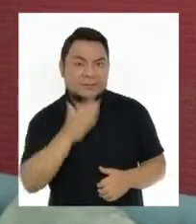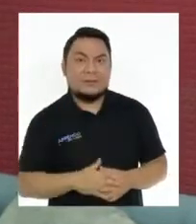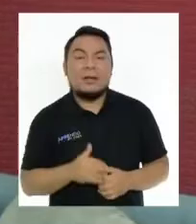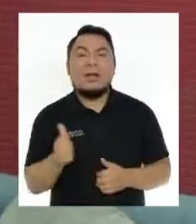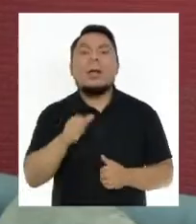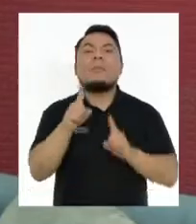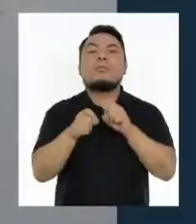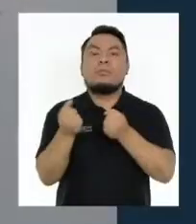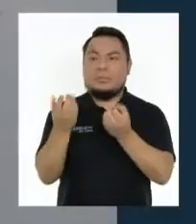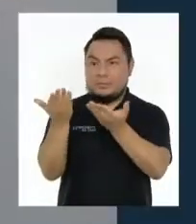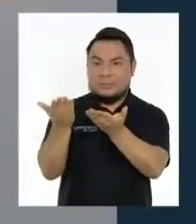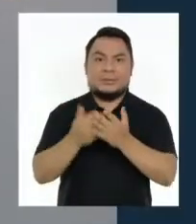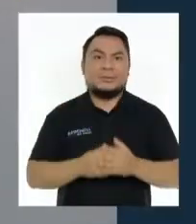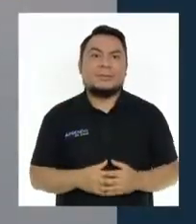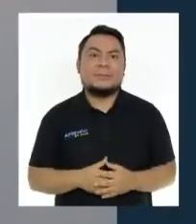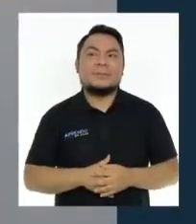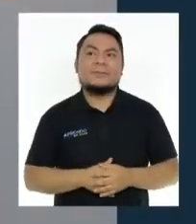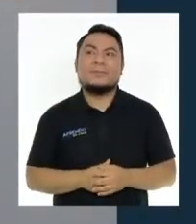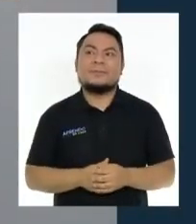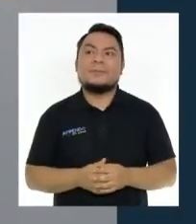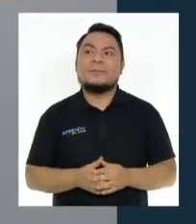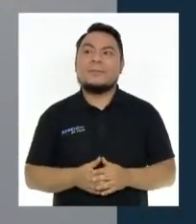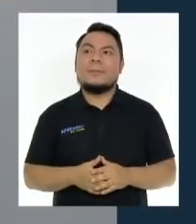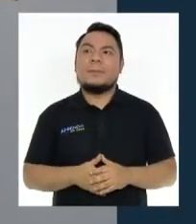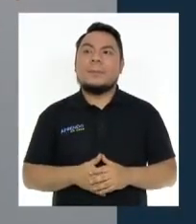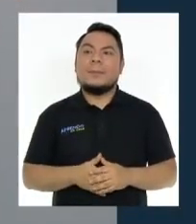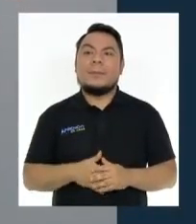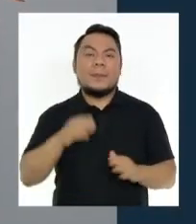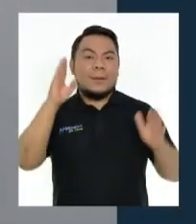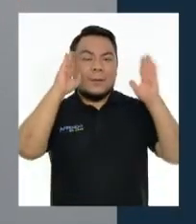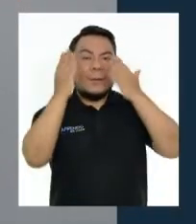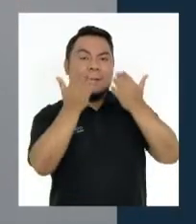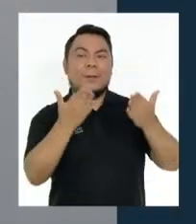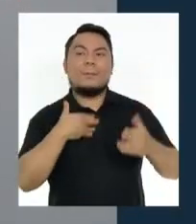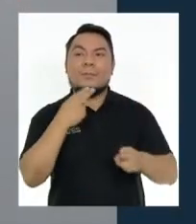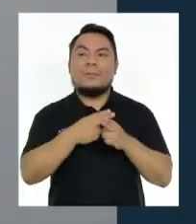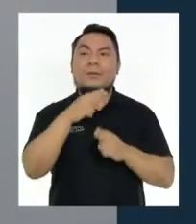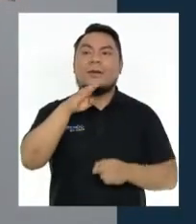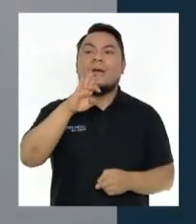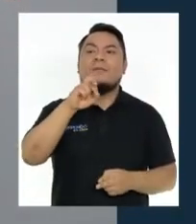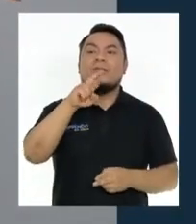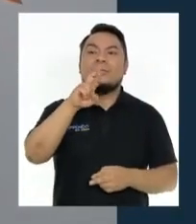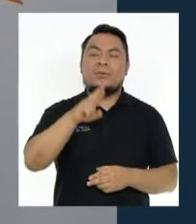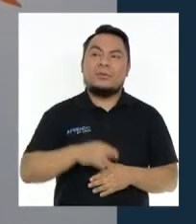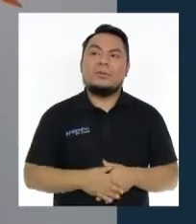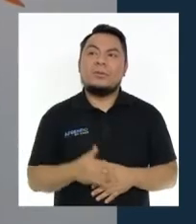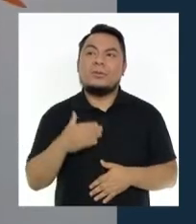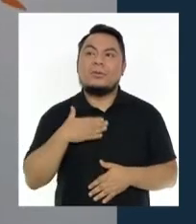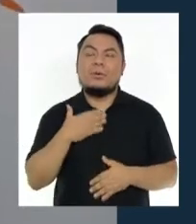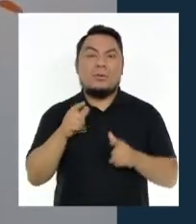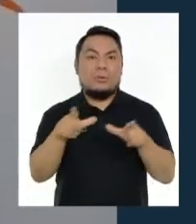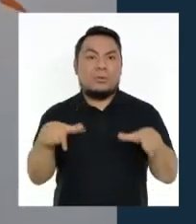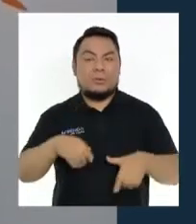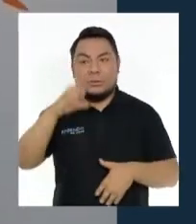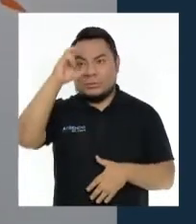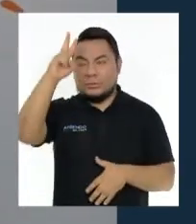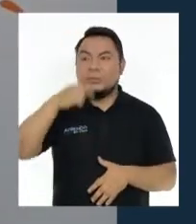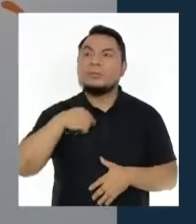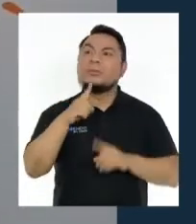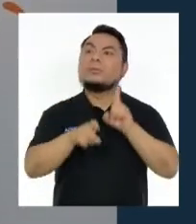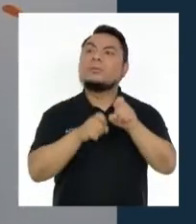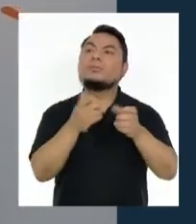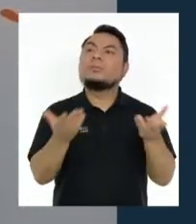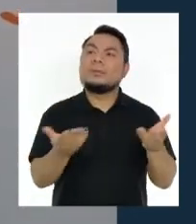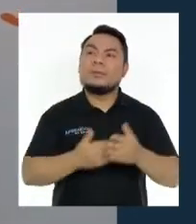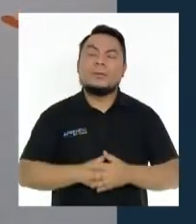algunas preguntas. Brigitte, Mario, hola profesora, mi nombre es Flor de María Cerio Alcárcel, soy de la ciudad del Cusco y mi pregunta sería